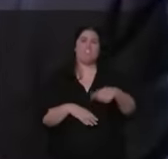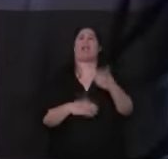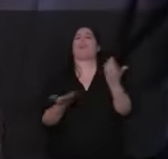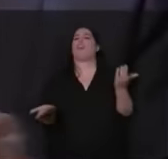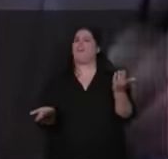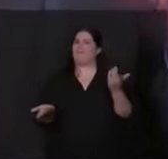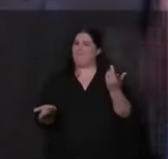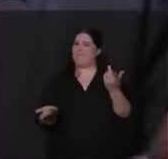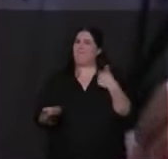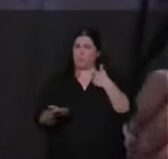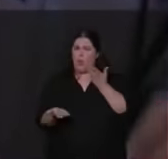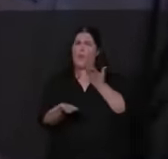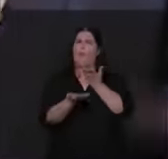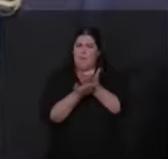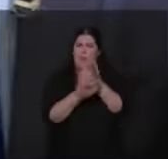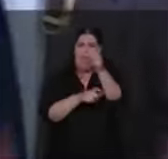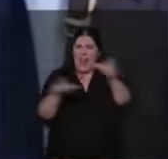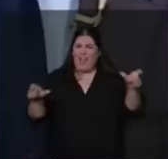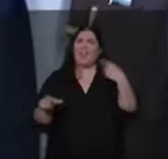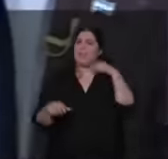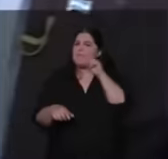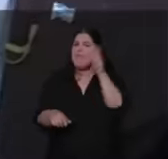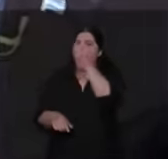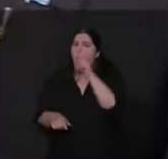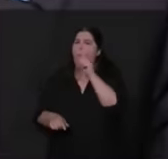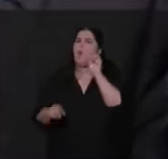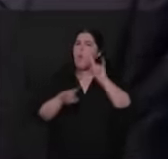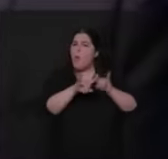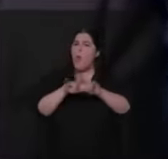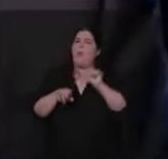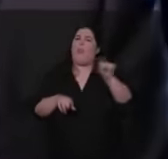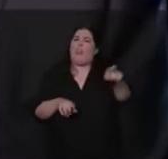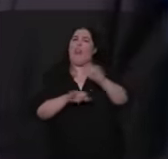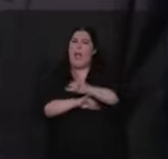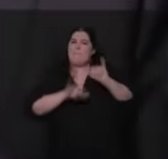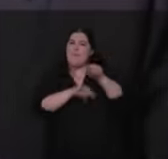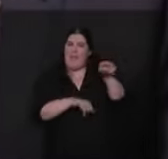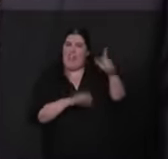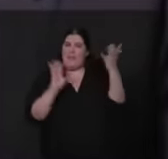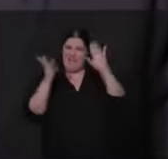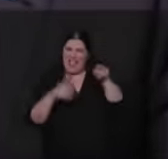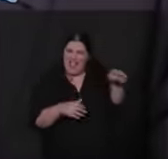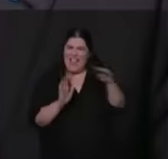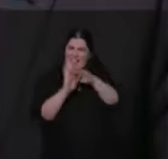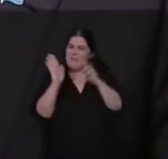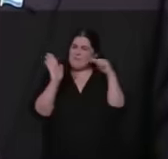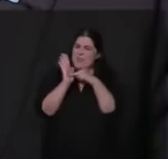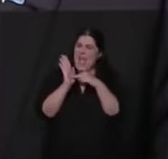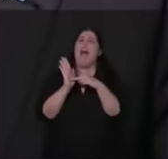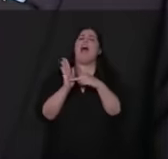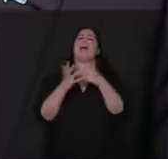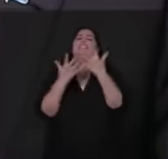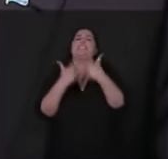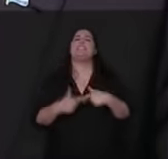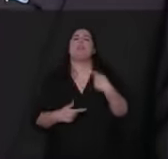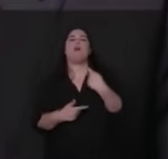la gente a que entre a Google y revise la plataforma de campaña del señor. Habla de fuerte ajuste del sistema de